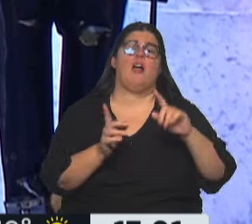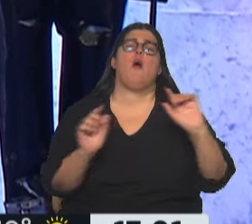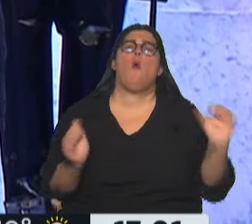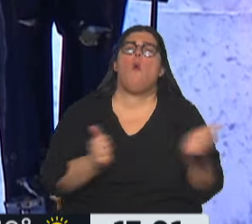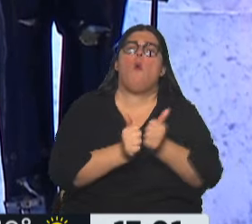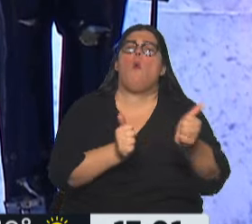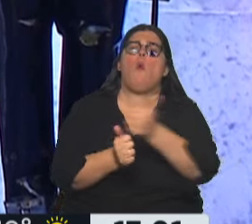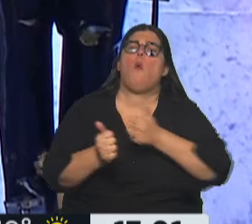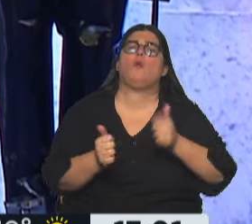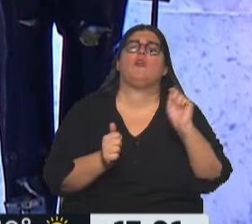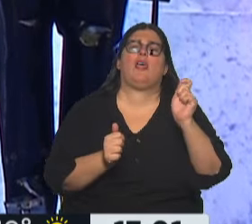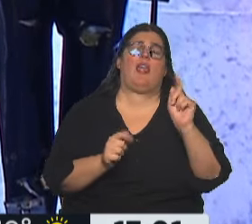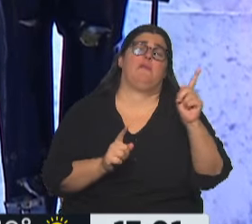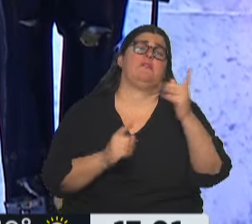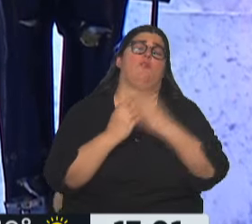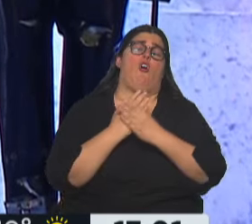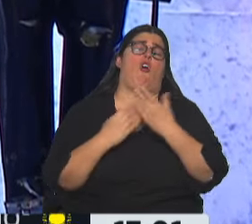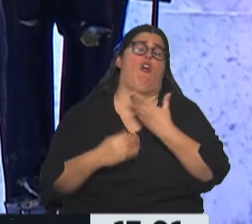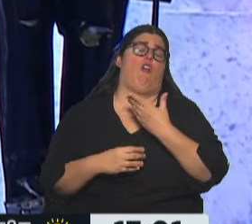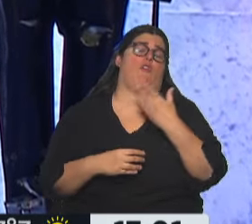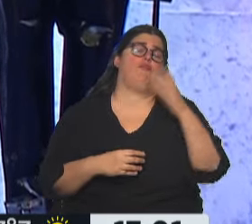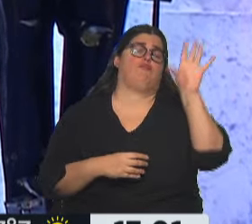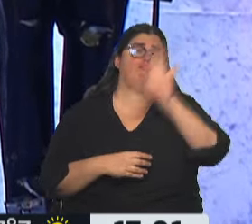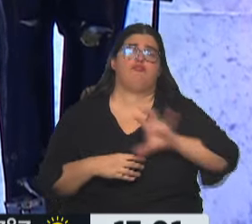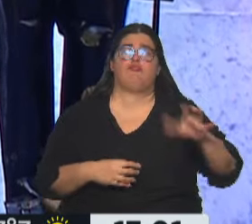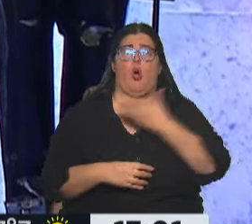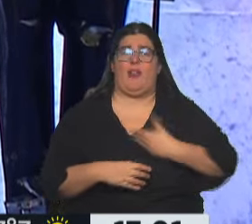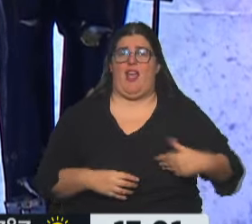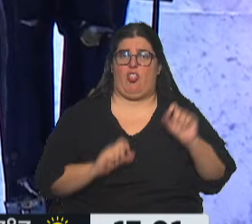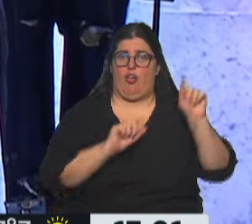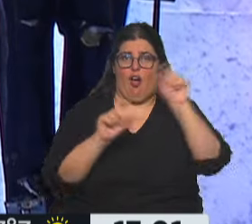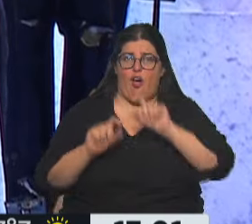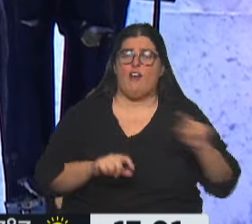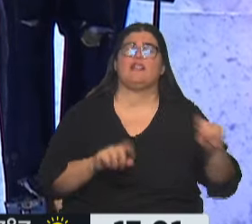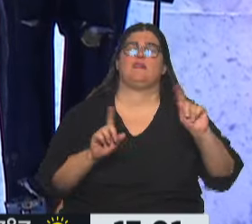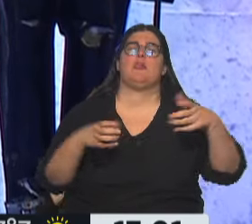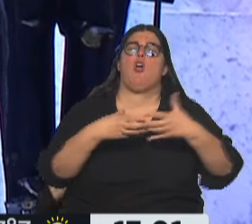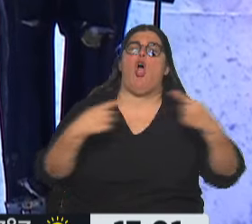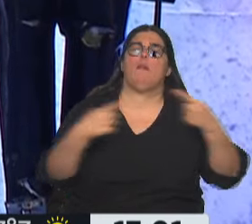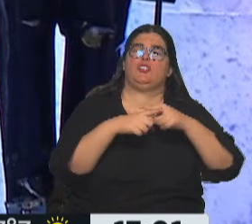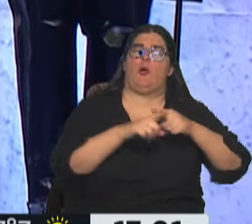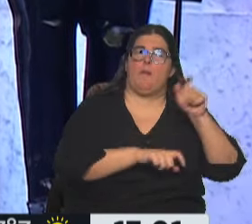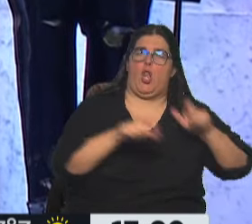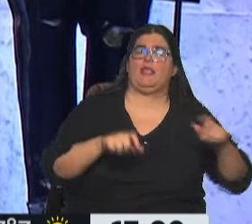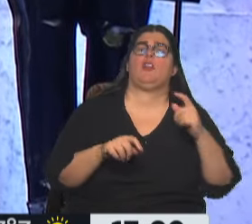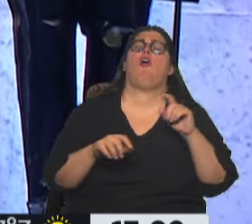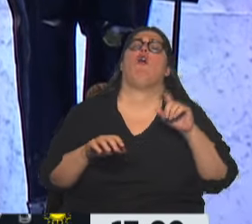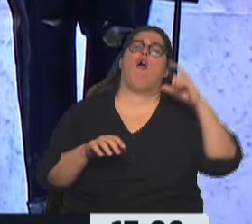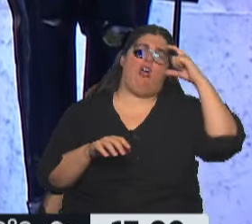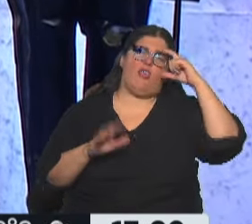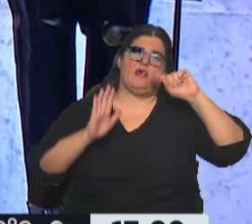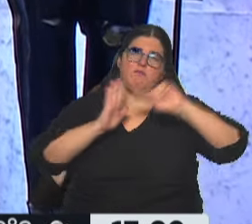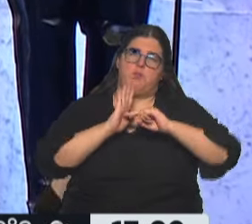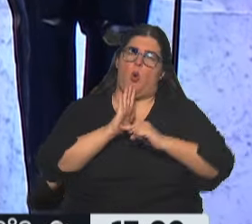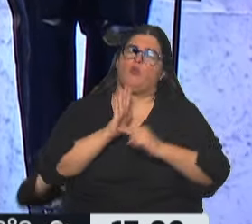dirigentes opositores para avanzar en 10 políticas de Estado que el gobierno considera claves para el rumbo del país.